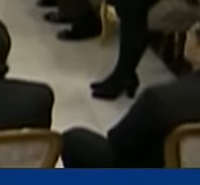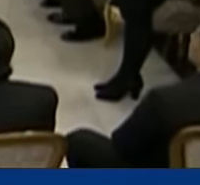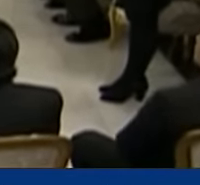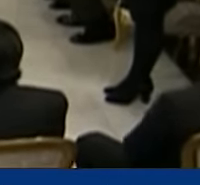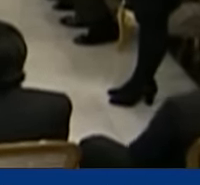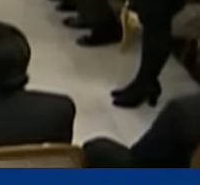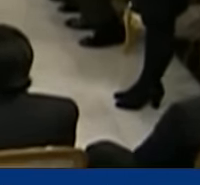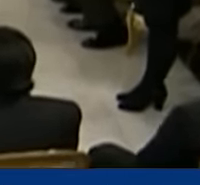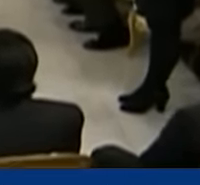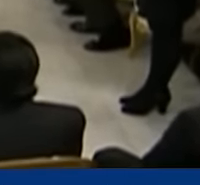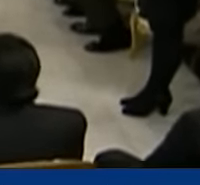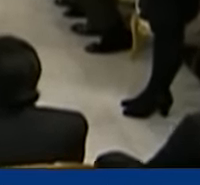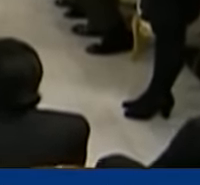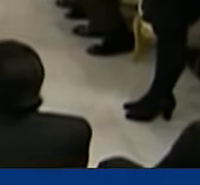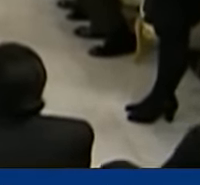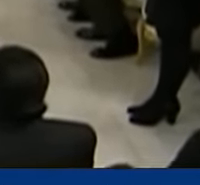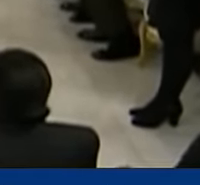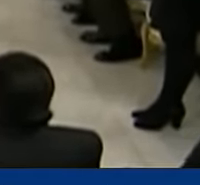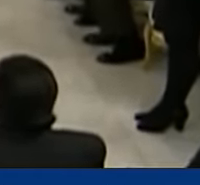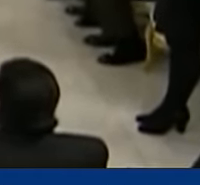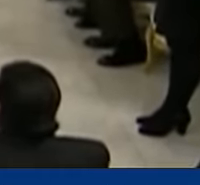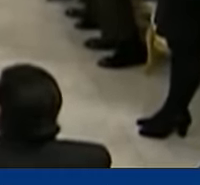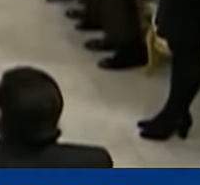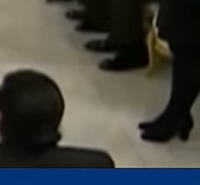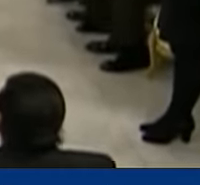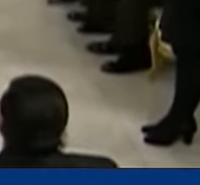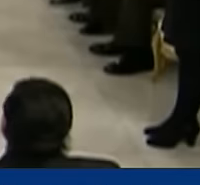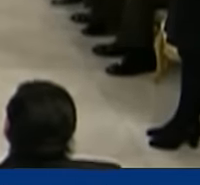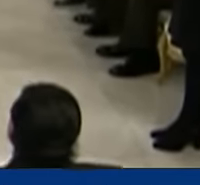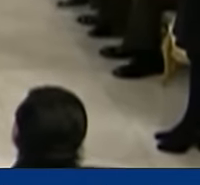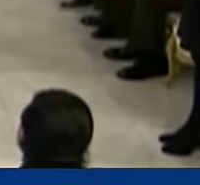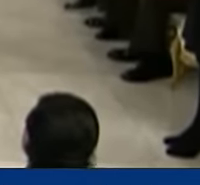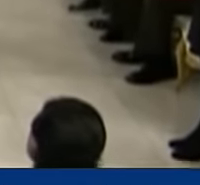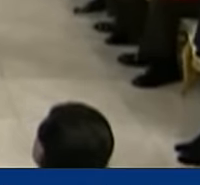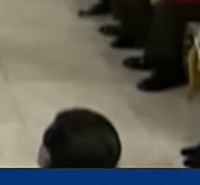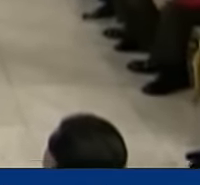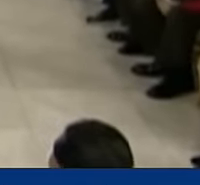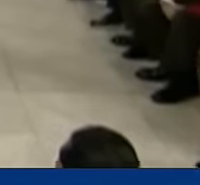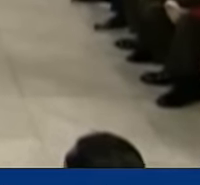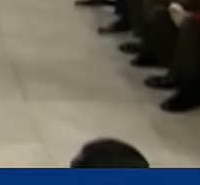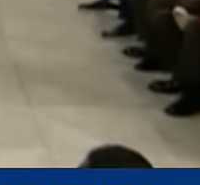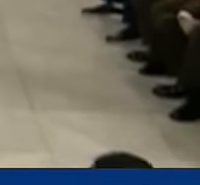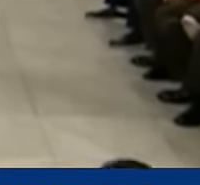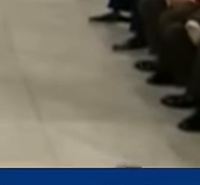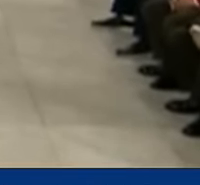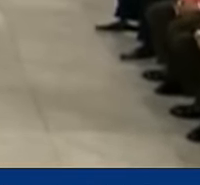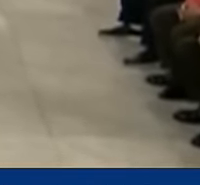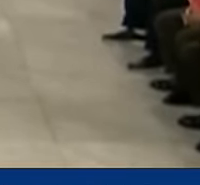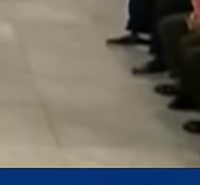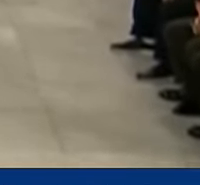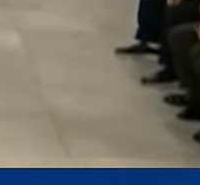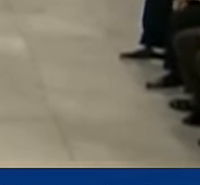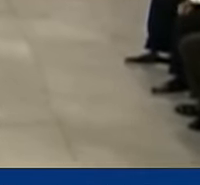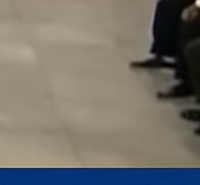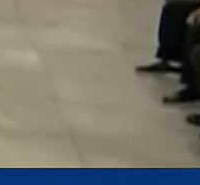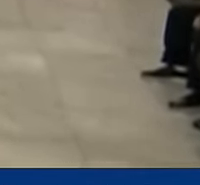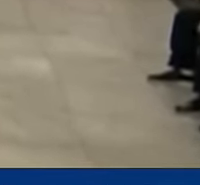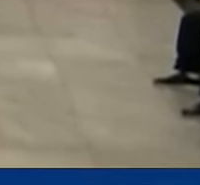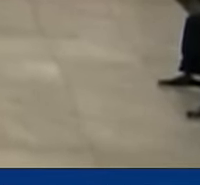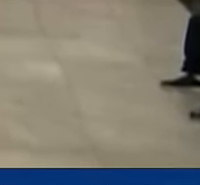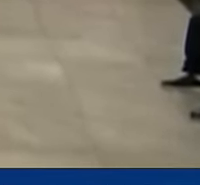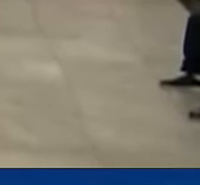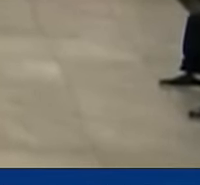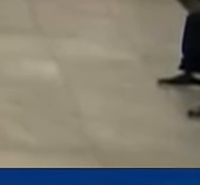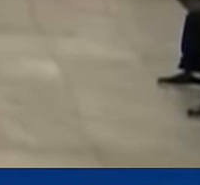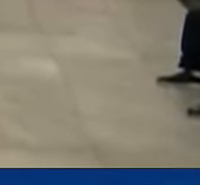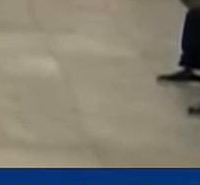y superficiales del Golfo de Venezuela, a ser ejecutada entre el Ministerio del Poder Popular de Petróleo y